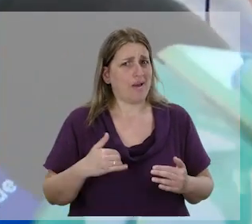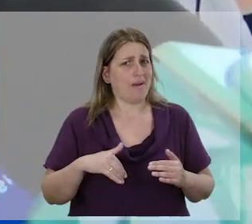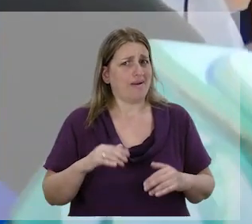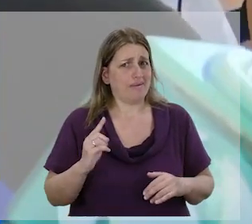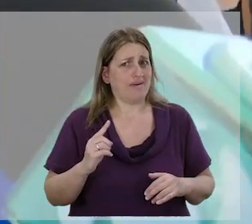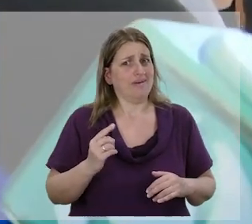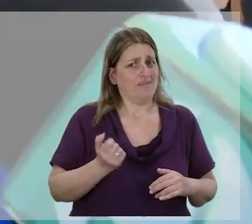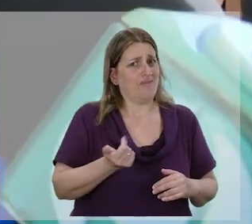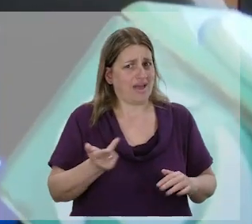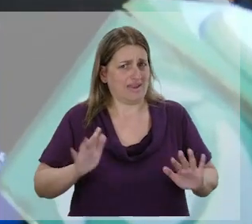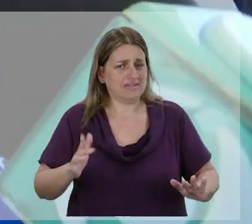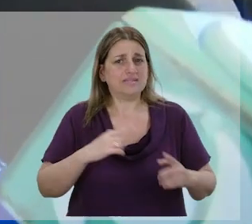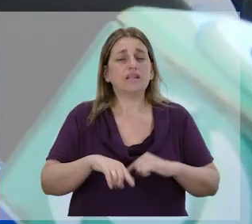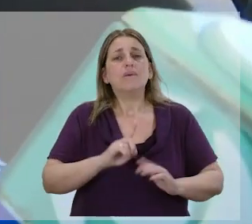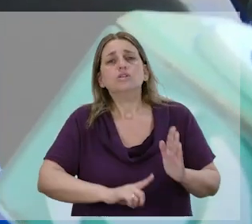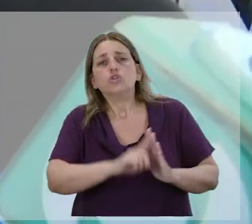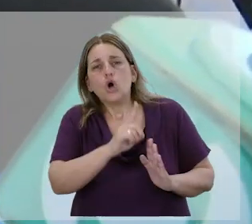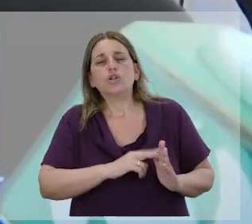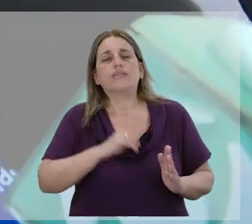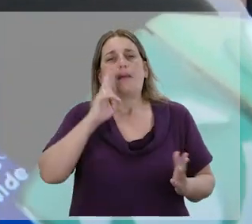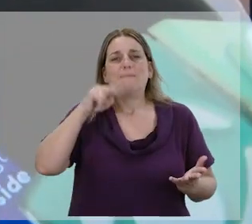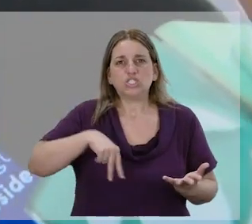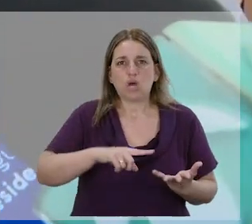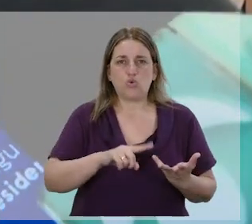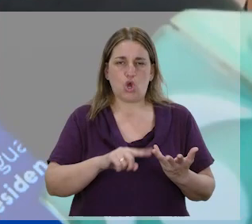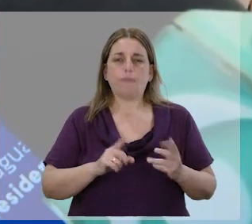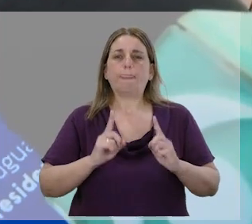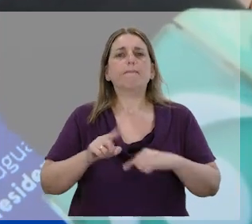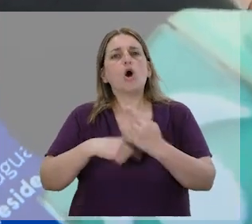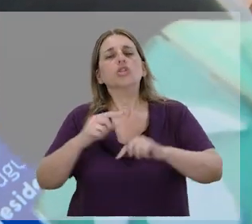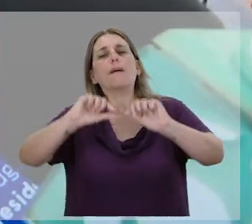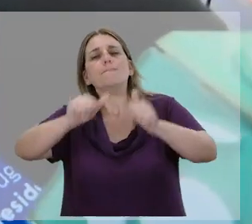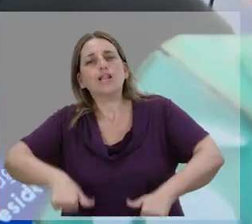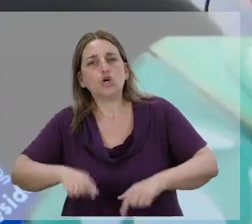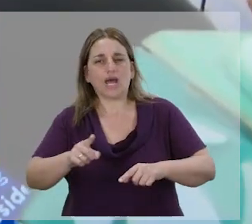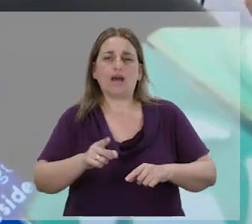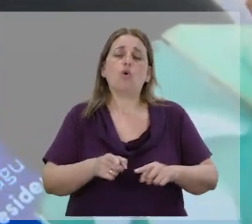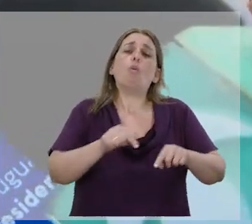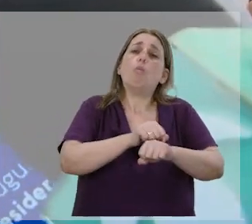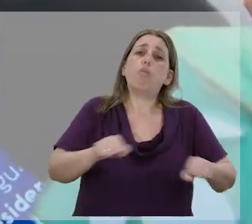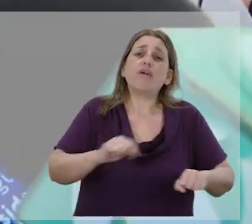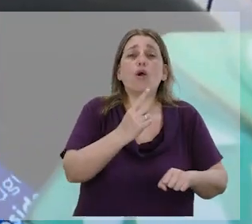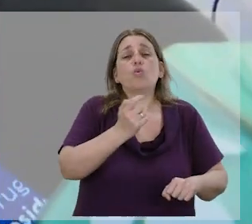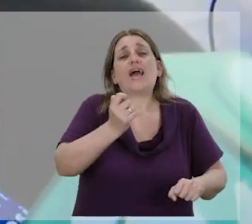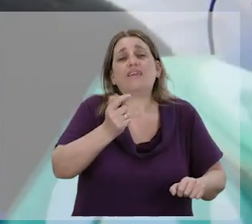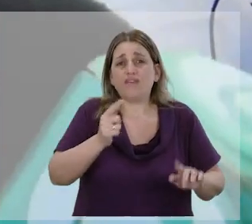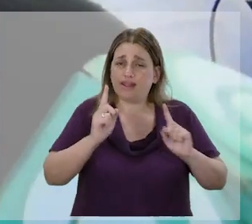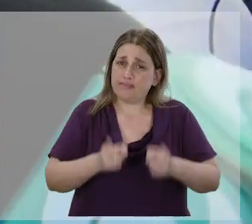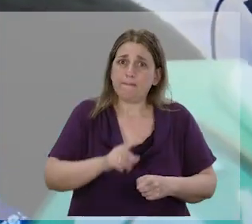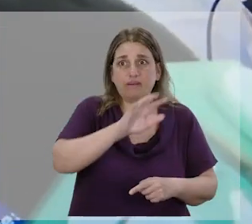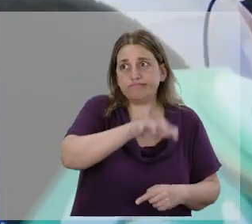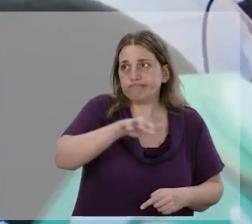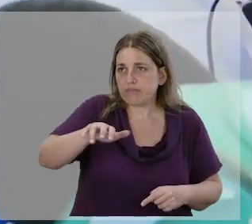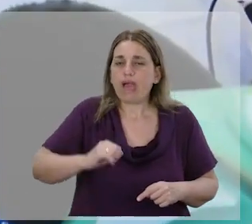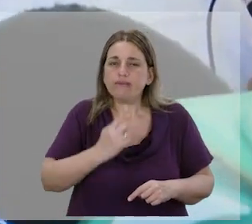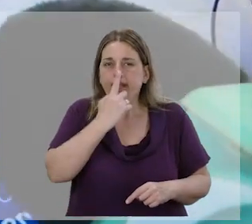más de una. Estamos con zonas francas en el norte, en Bella Unión. Estamos con una zona franca en Maldonado. Eventualmente